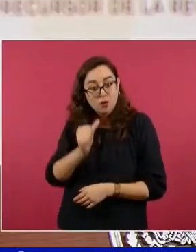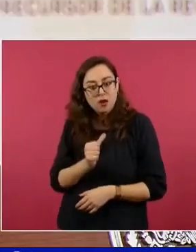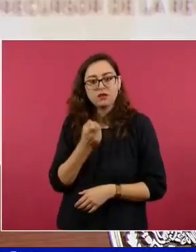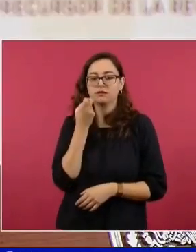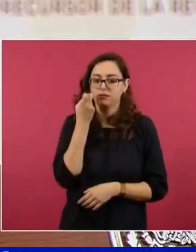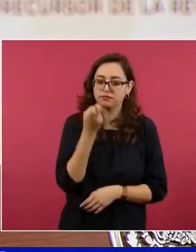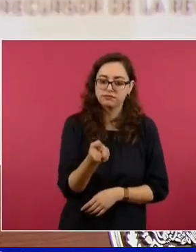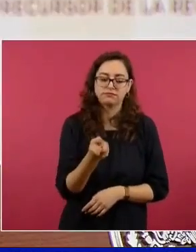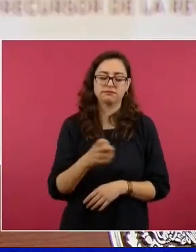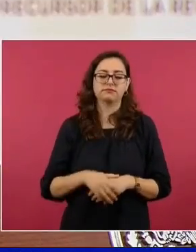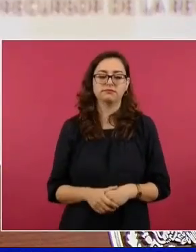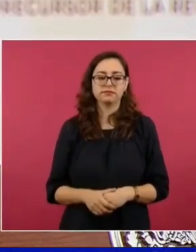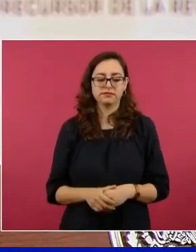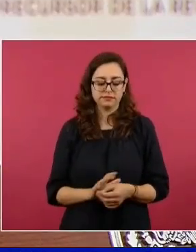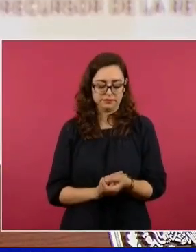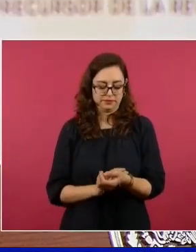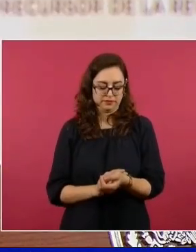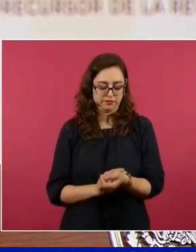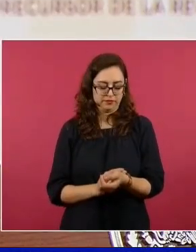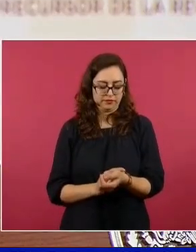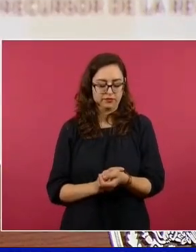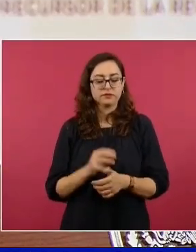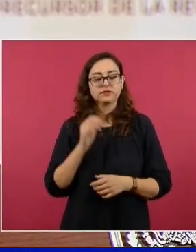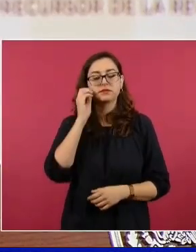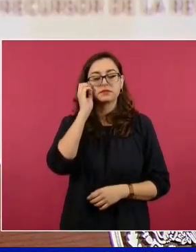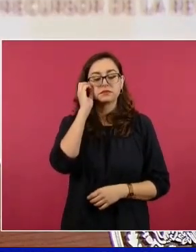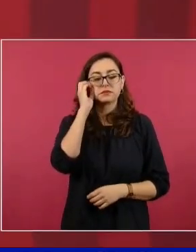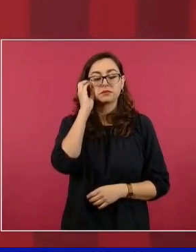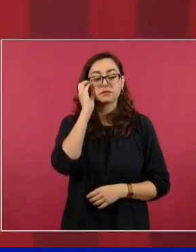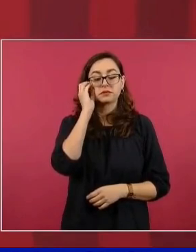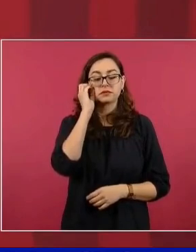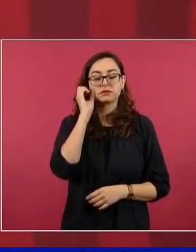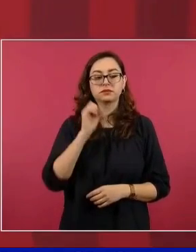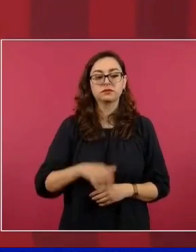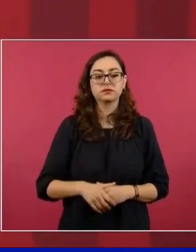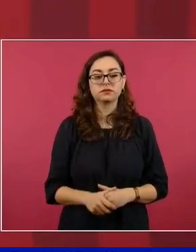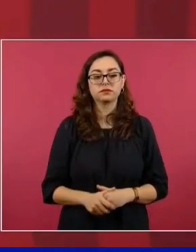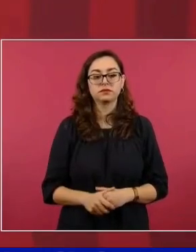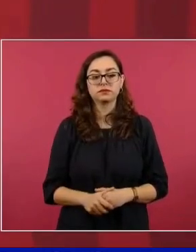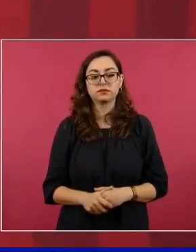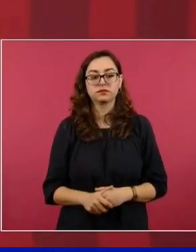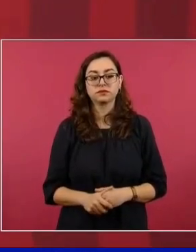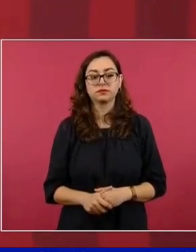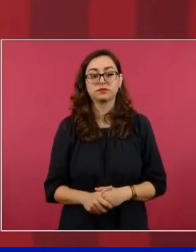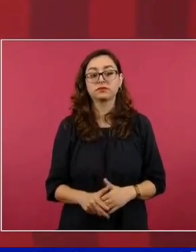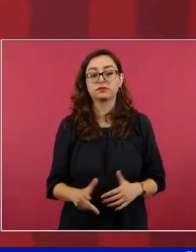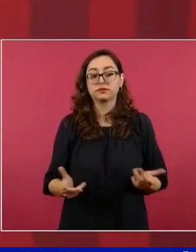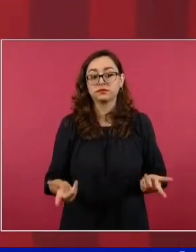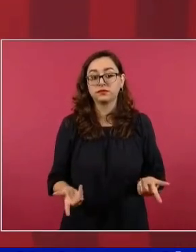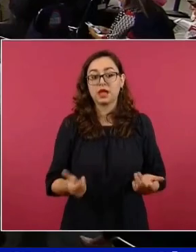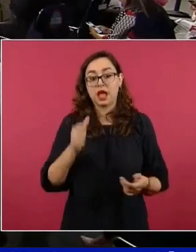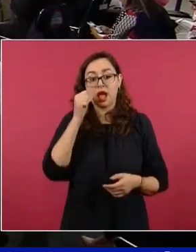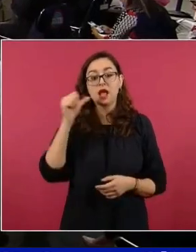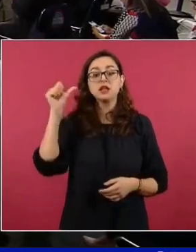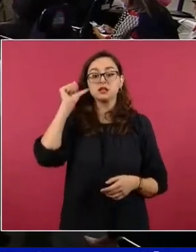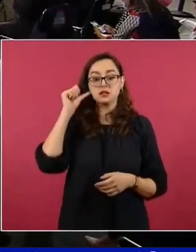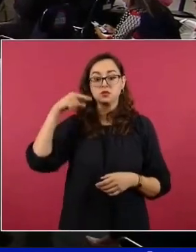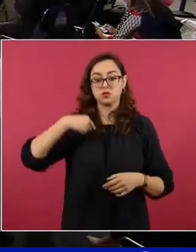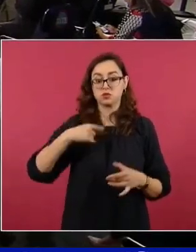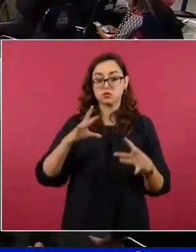ayer mencionaba yo algo de cómo se ha optado por no aumentar los